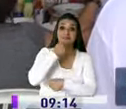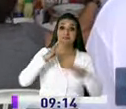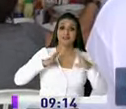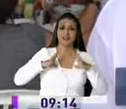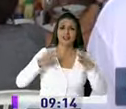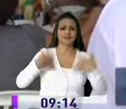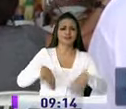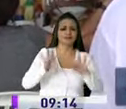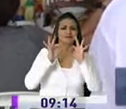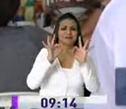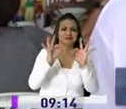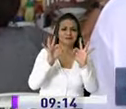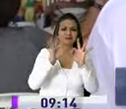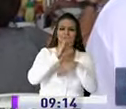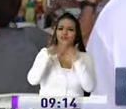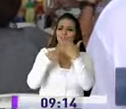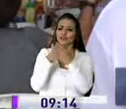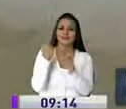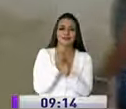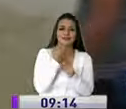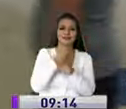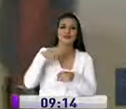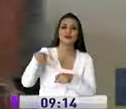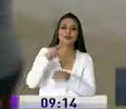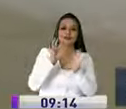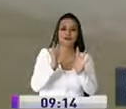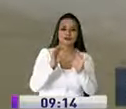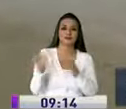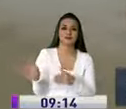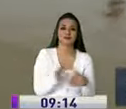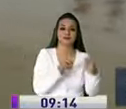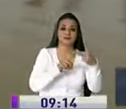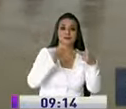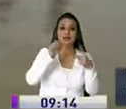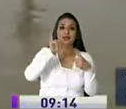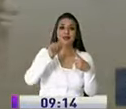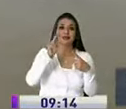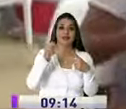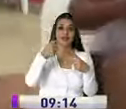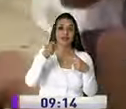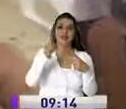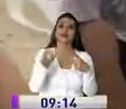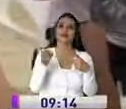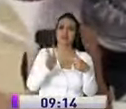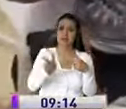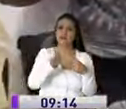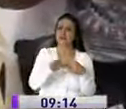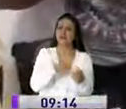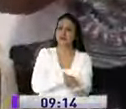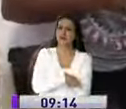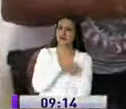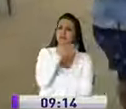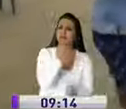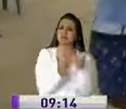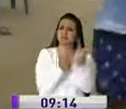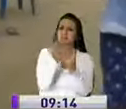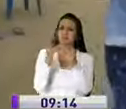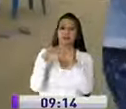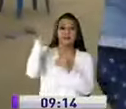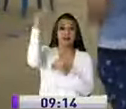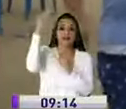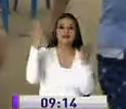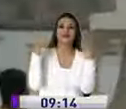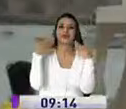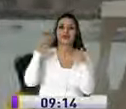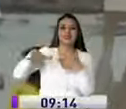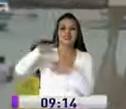feriado provechoso para todos los que trabajamos en turismo. Ayangue, un tradicional balneario, tuvo mucha acogida. Turistas, en su mayoría de la provincia